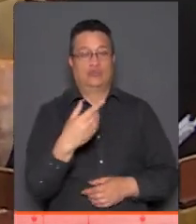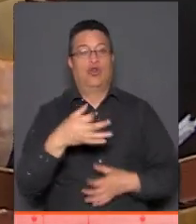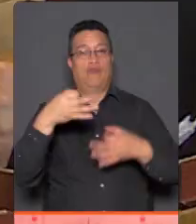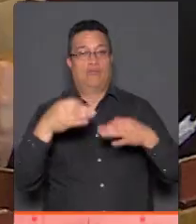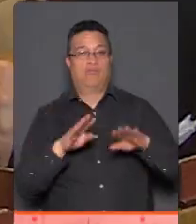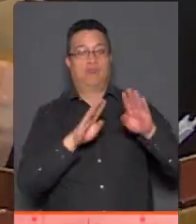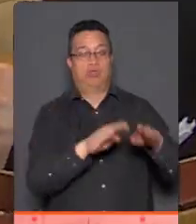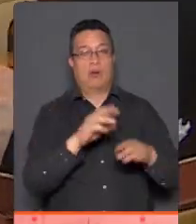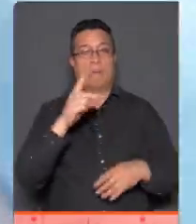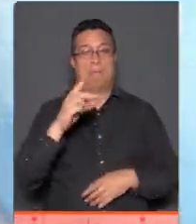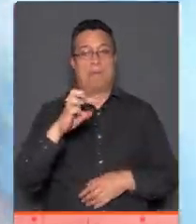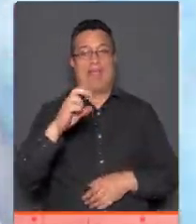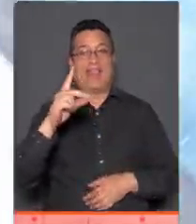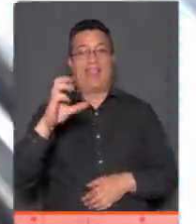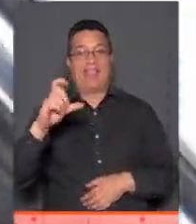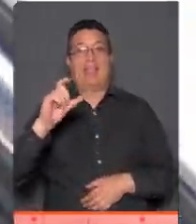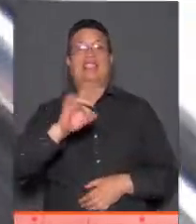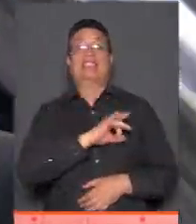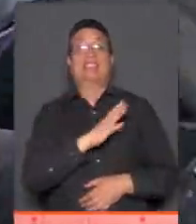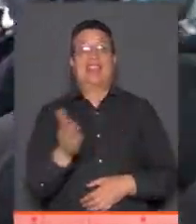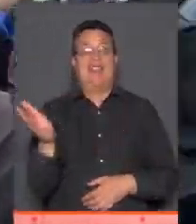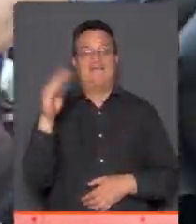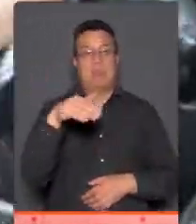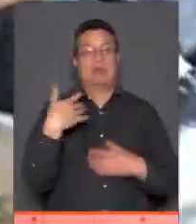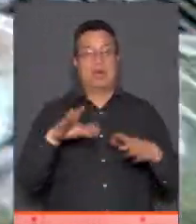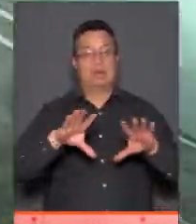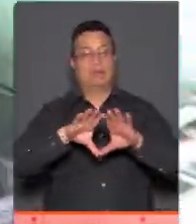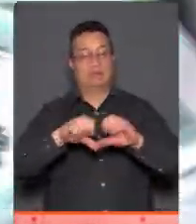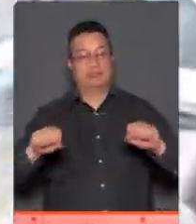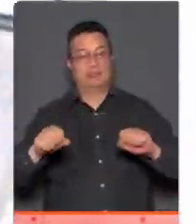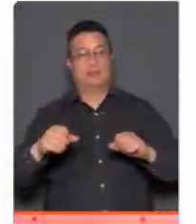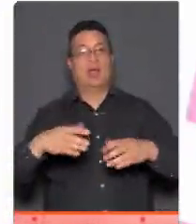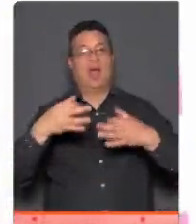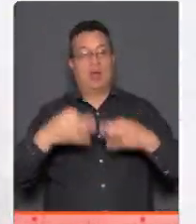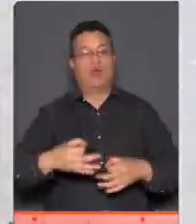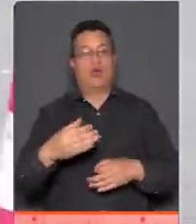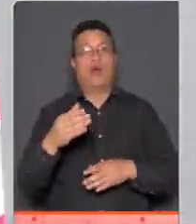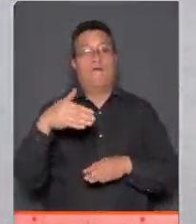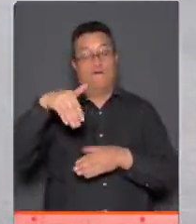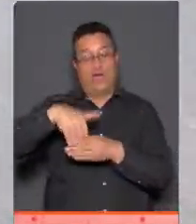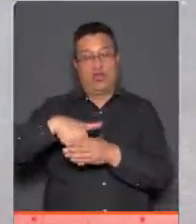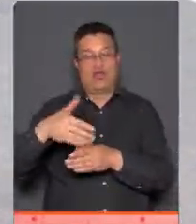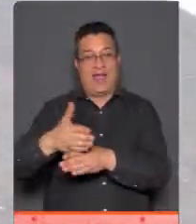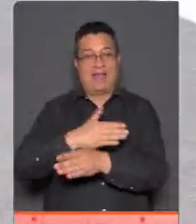y el PDG con Chile Vamos, todo para cerrar un pacto antes de la votación de este lunes.